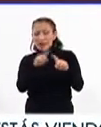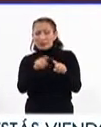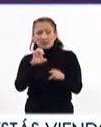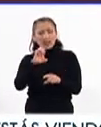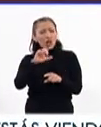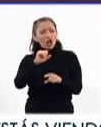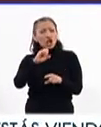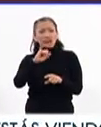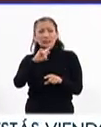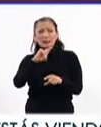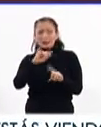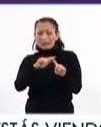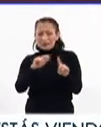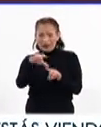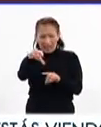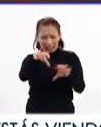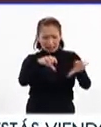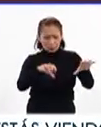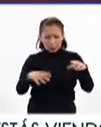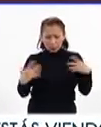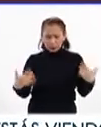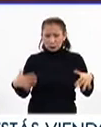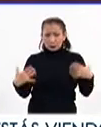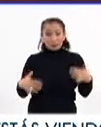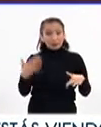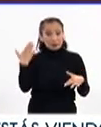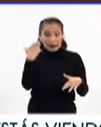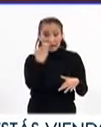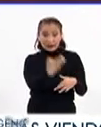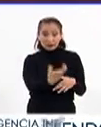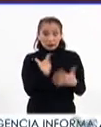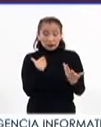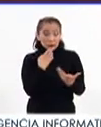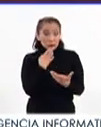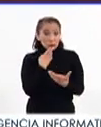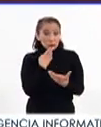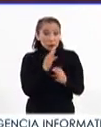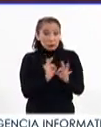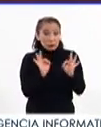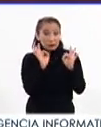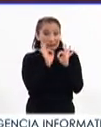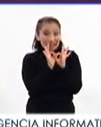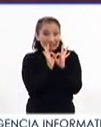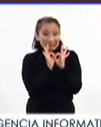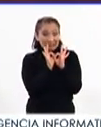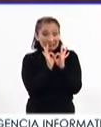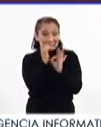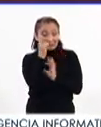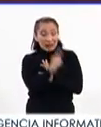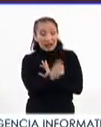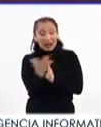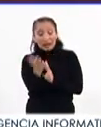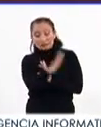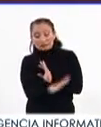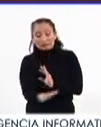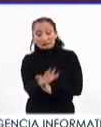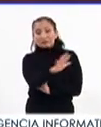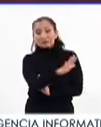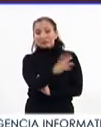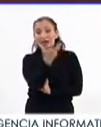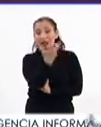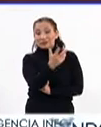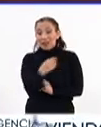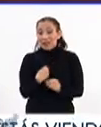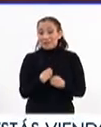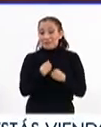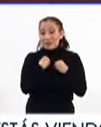ecosistemas diversos en un principio, entonces eso es un elemento muy importante para generar condiciones que hacen